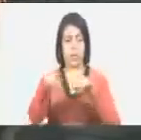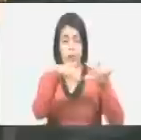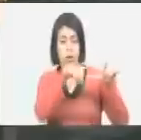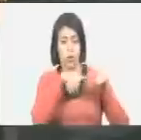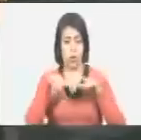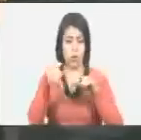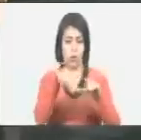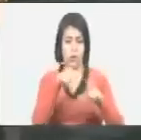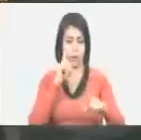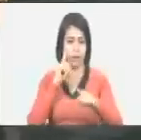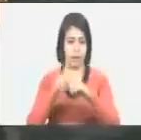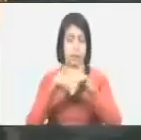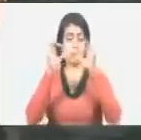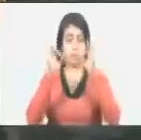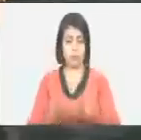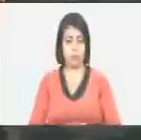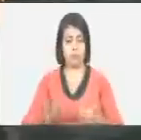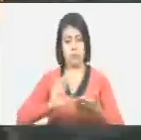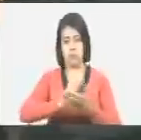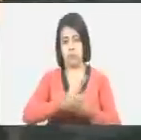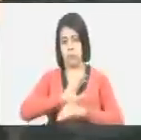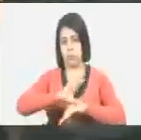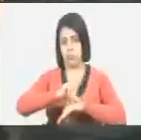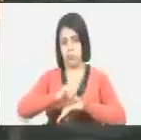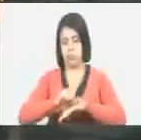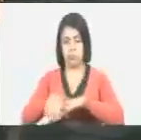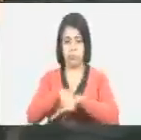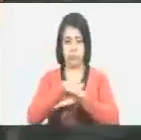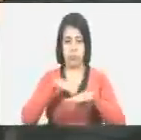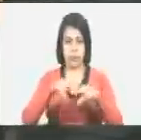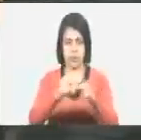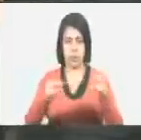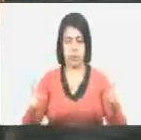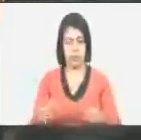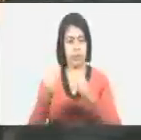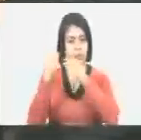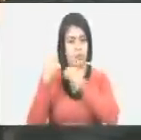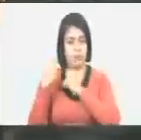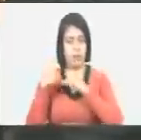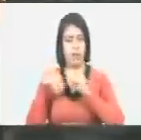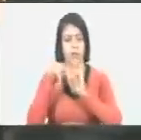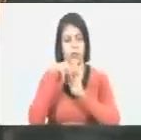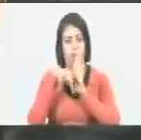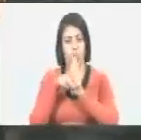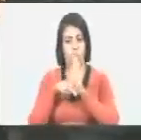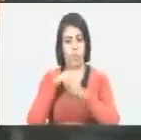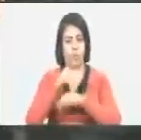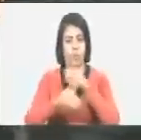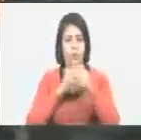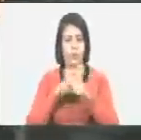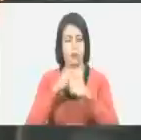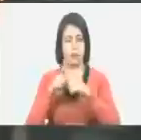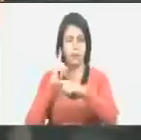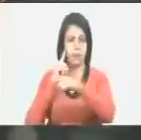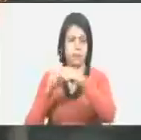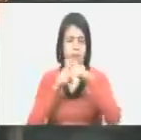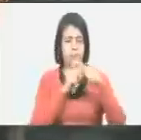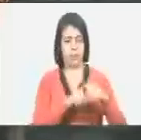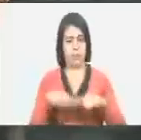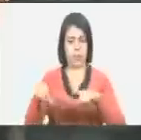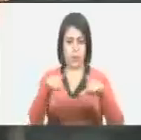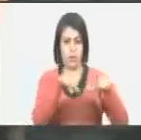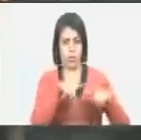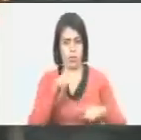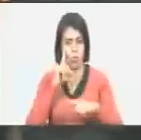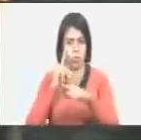jurisdicción para decretar la extinción de dominio, el Ministerio Público adoptará de inmediato las medidas encaminadas a la identificación,